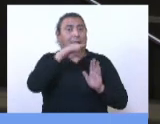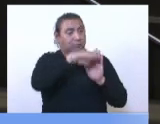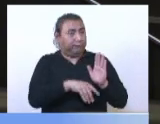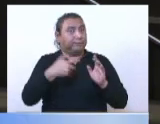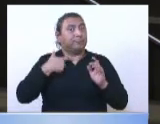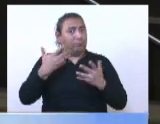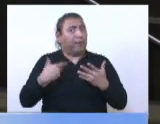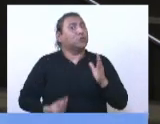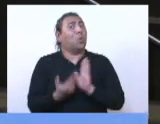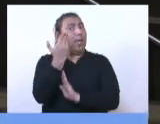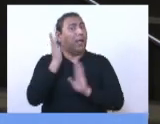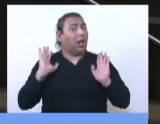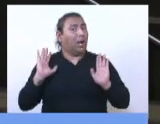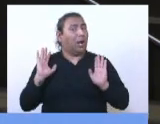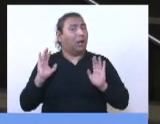subir